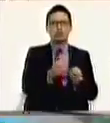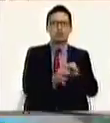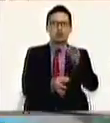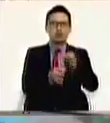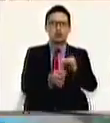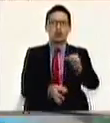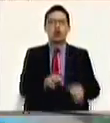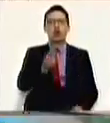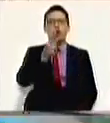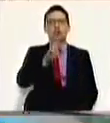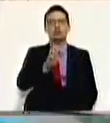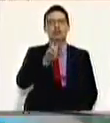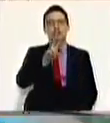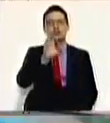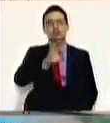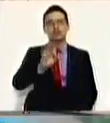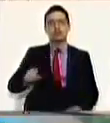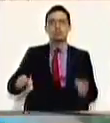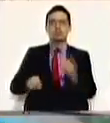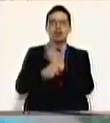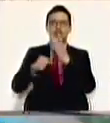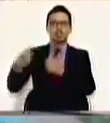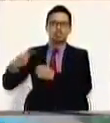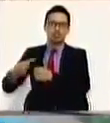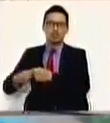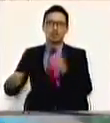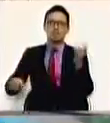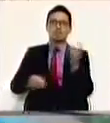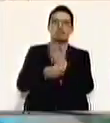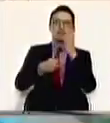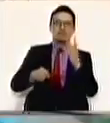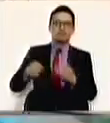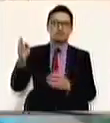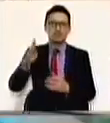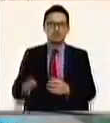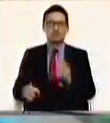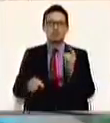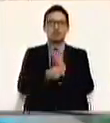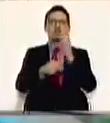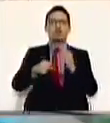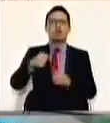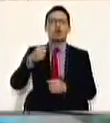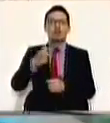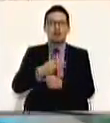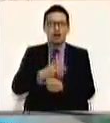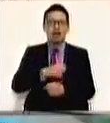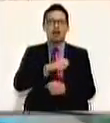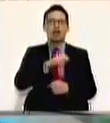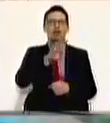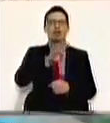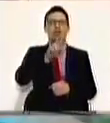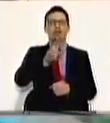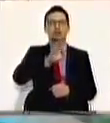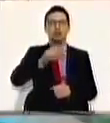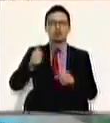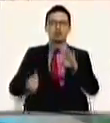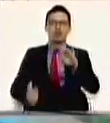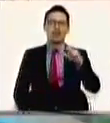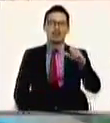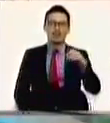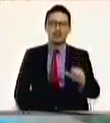vale el 82% más que China, el 75% más que Brasil, el 65% más que Guatemala, el 42% más que Tailandia,